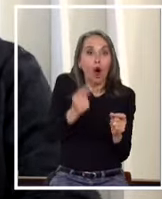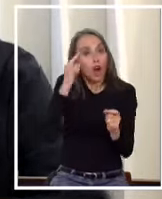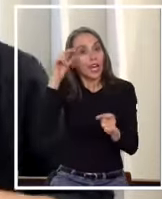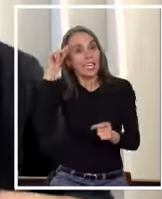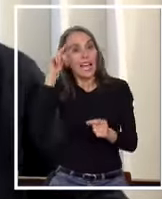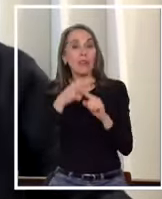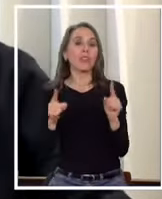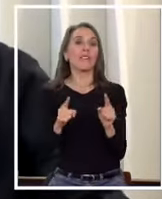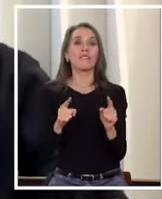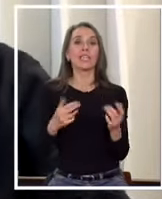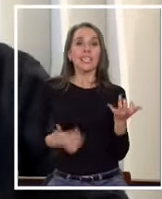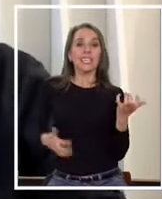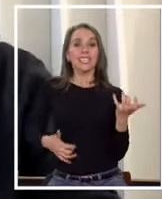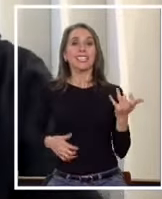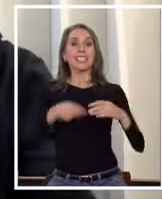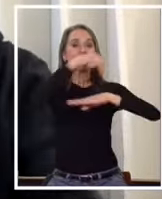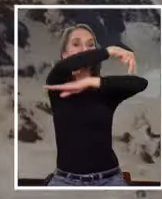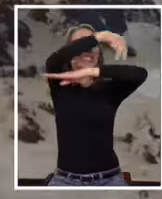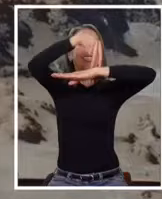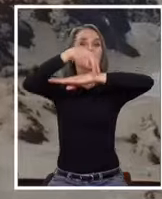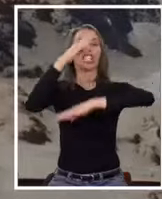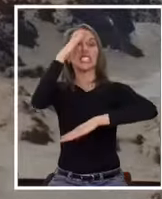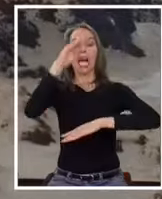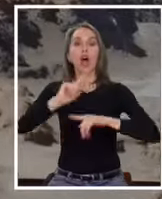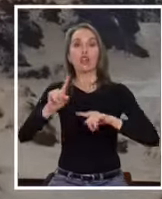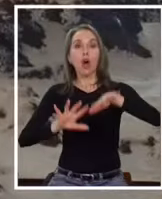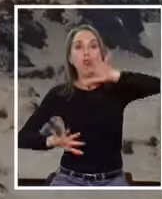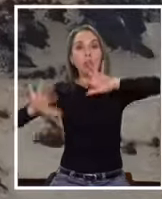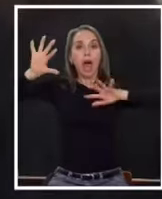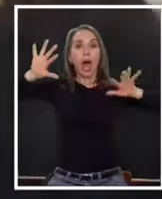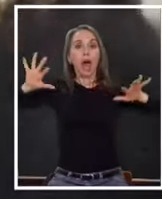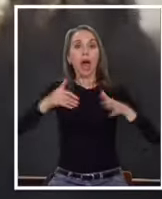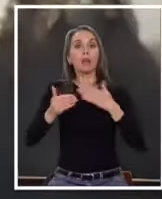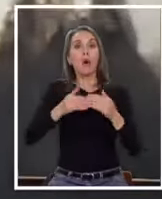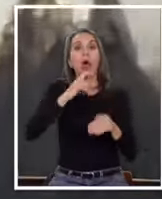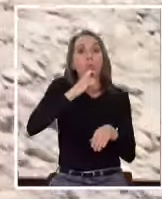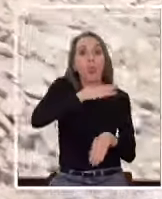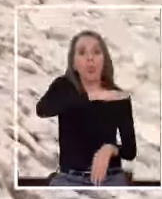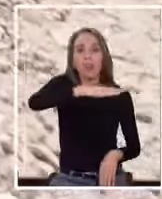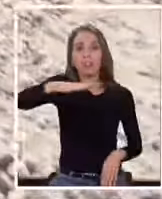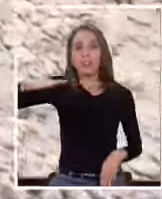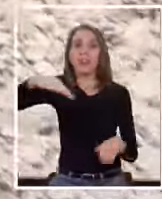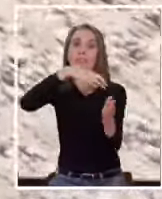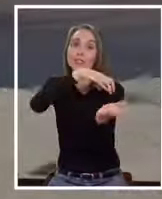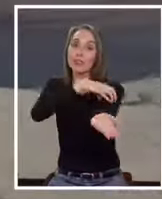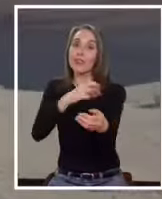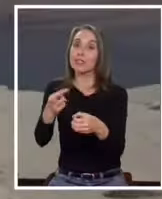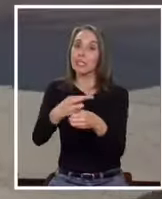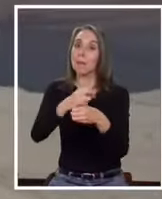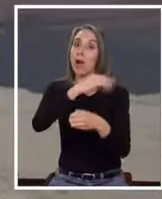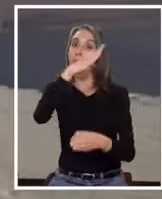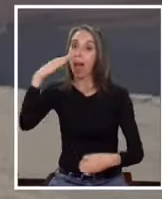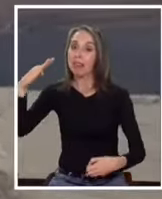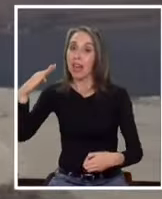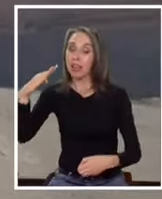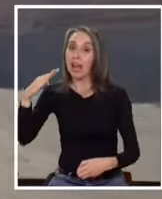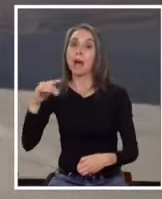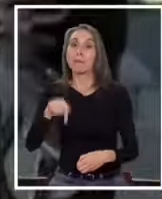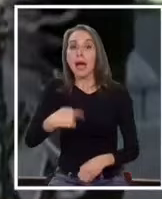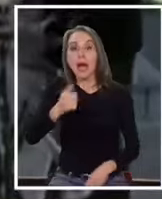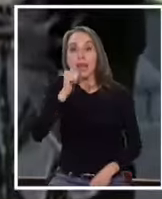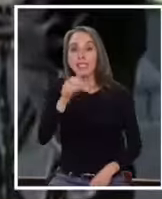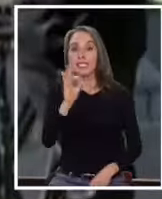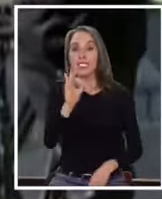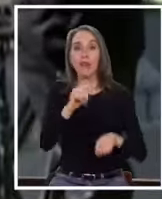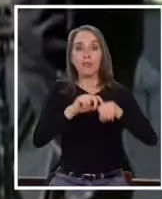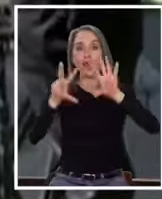a aparecer tocando en un escenario y chao. De partida porque el escenario es el desierto en San Pedro de Atacama. Una parada más este sábado